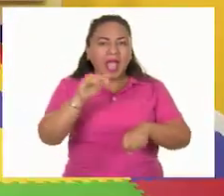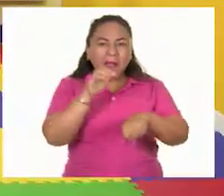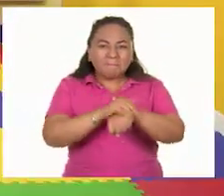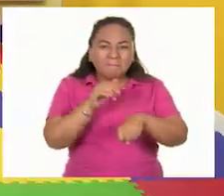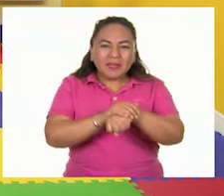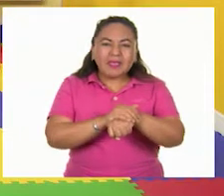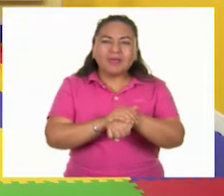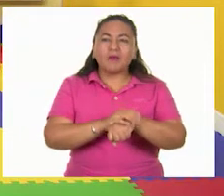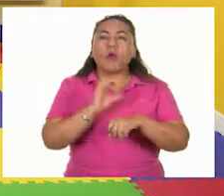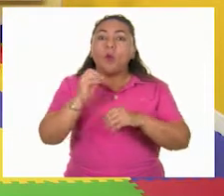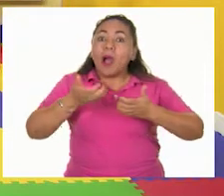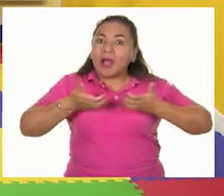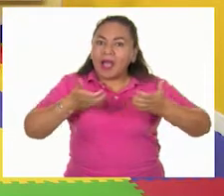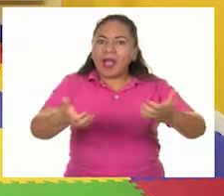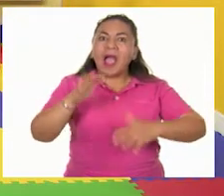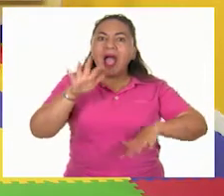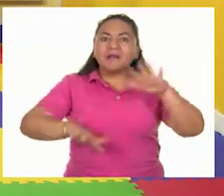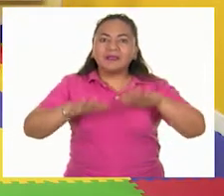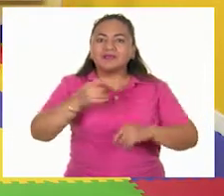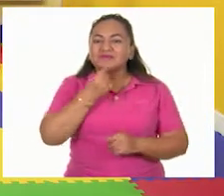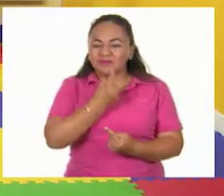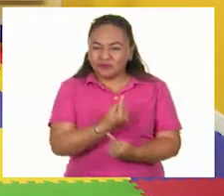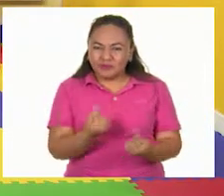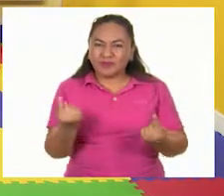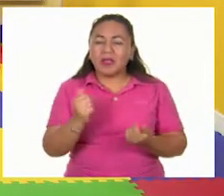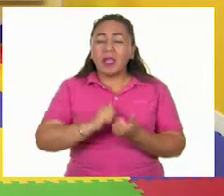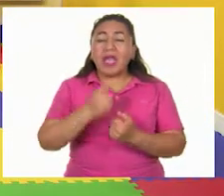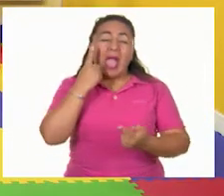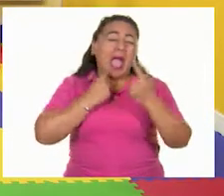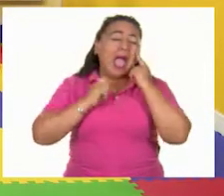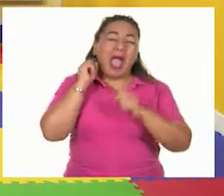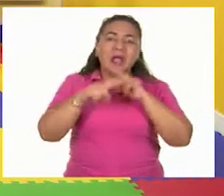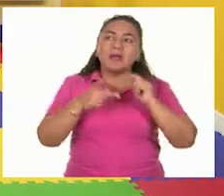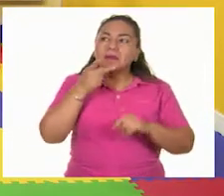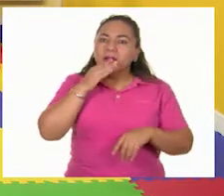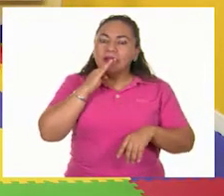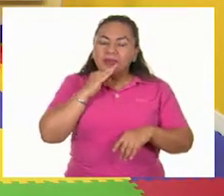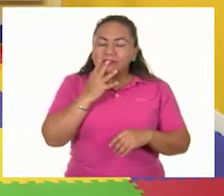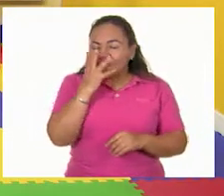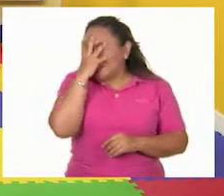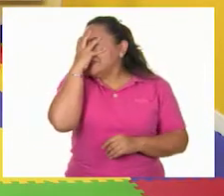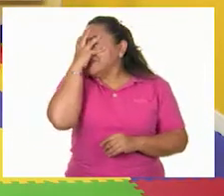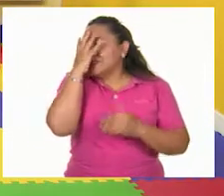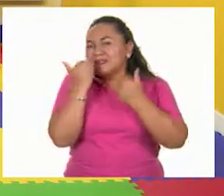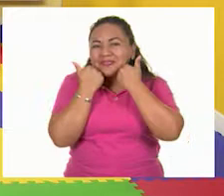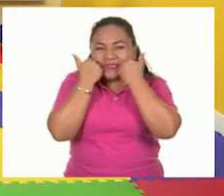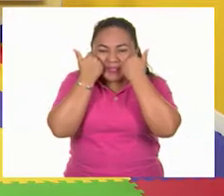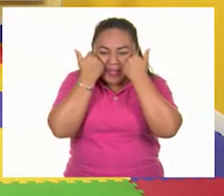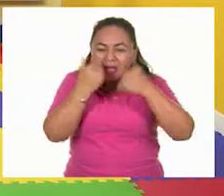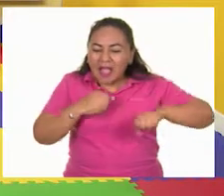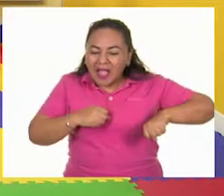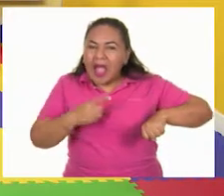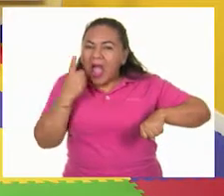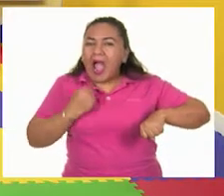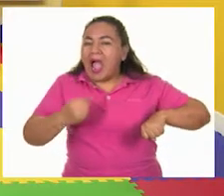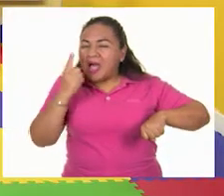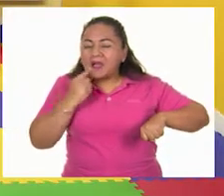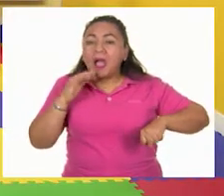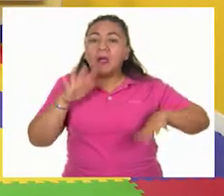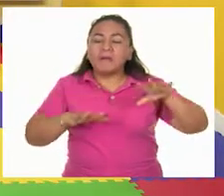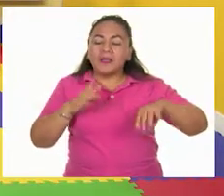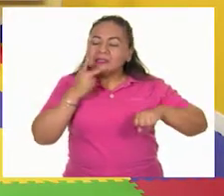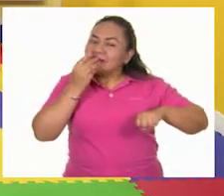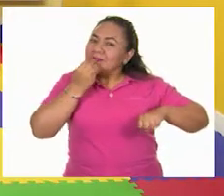la calle incluso cómo las niñas o niños hacen berrinches y los padres mueren de vergüenza. Algunas veces cumplen sus